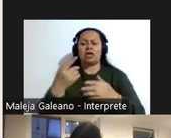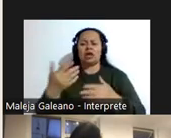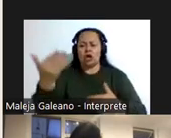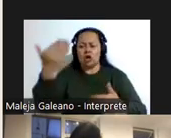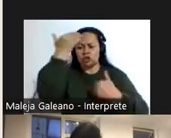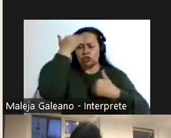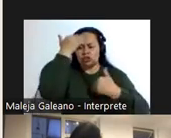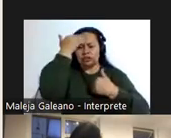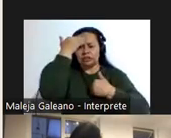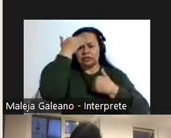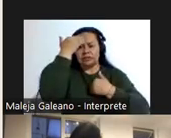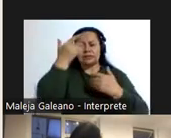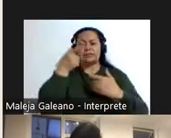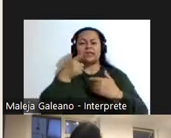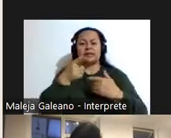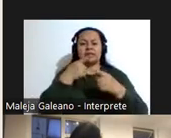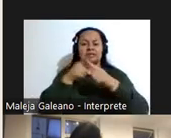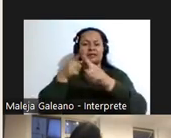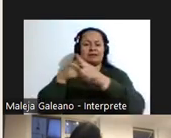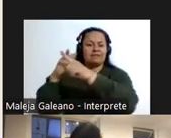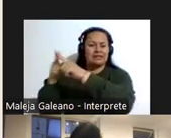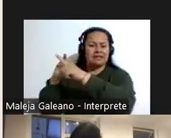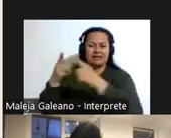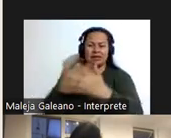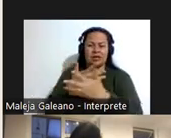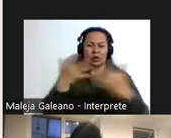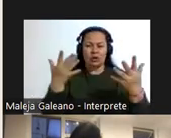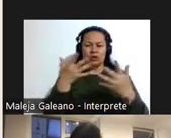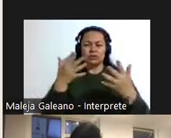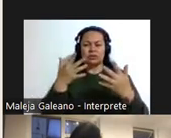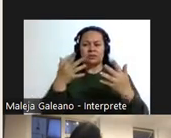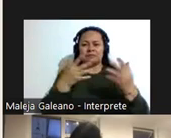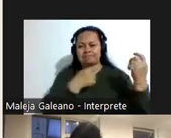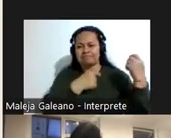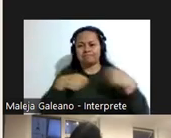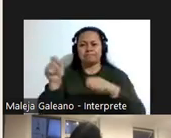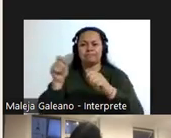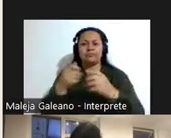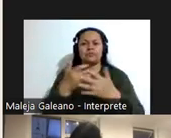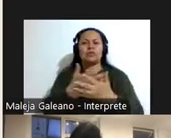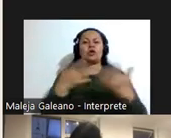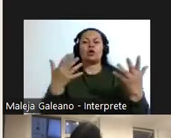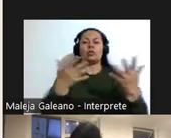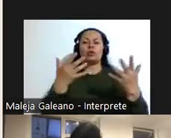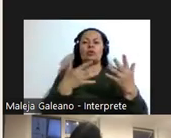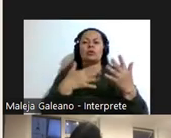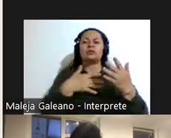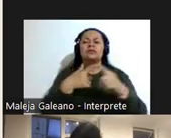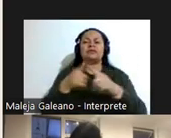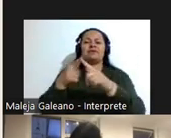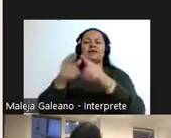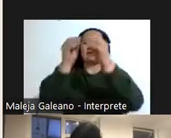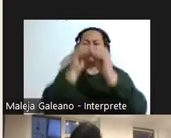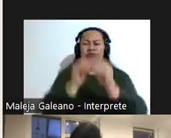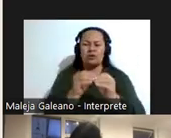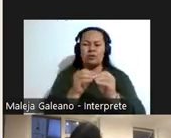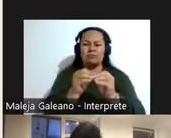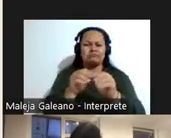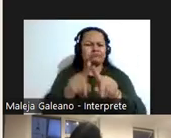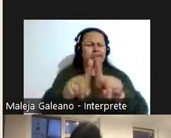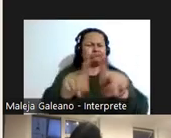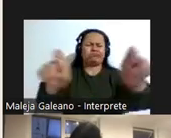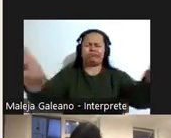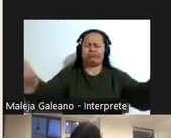conciencias de esas diversidades que llevamos y con unas multiplicidades que se van creando en ese